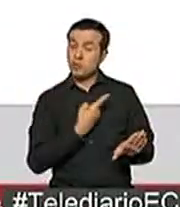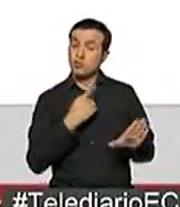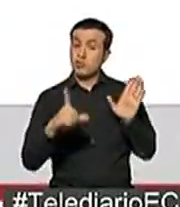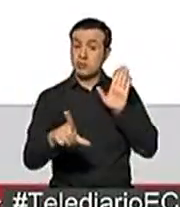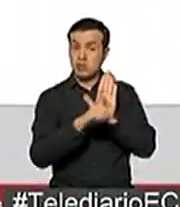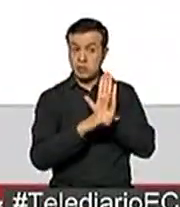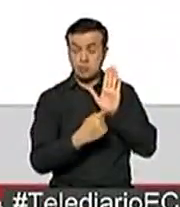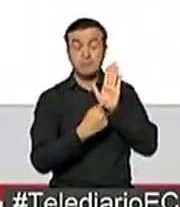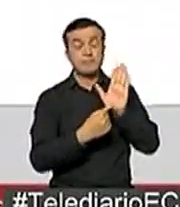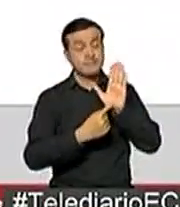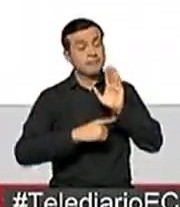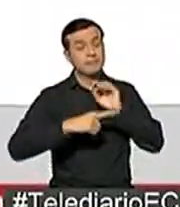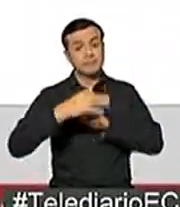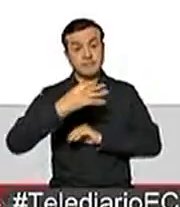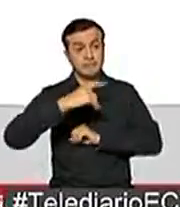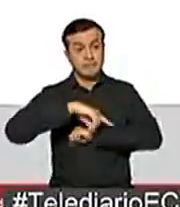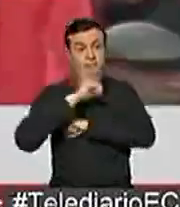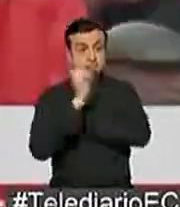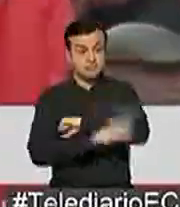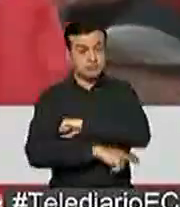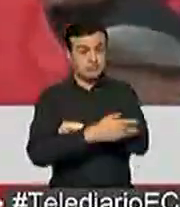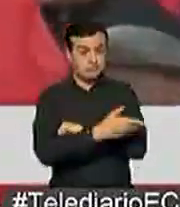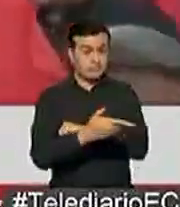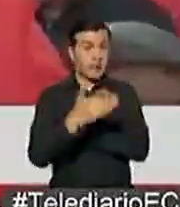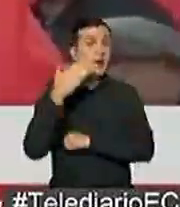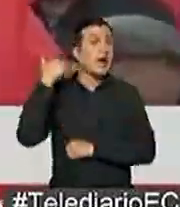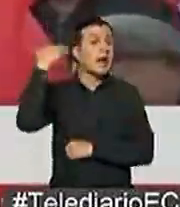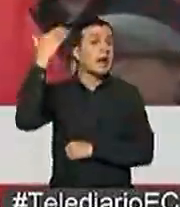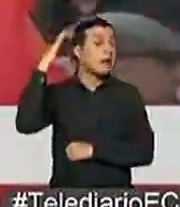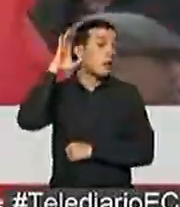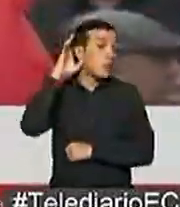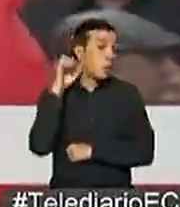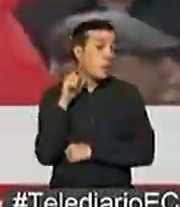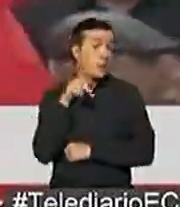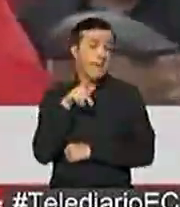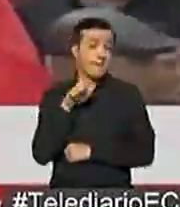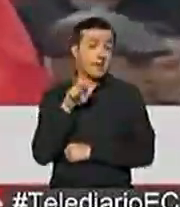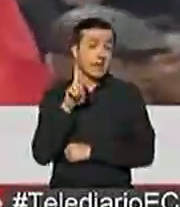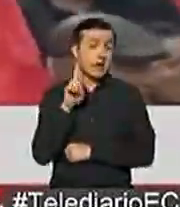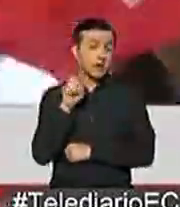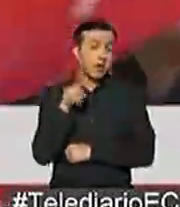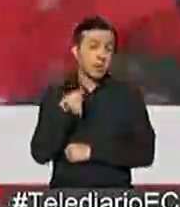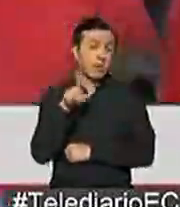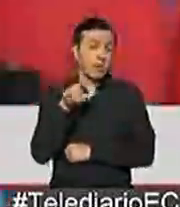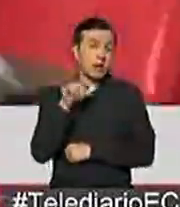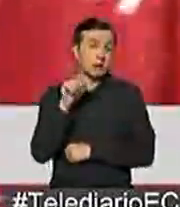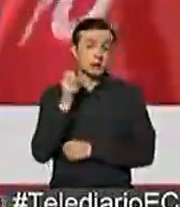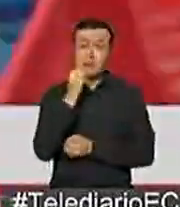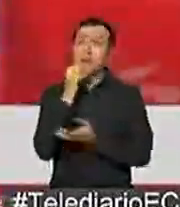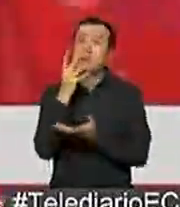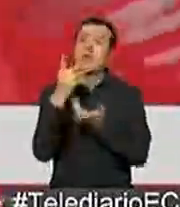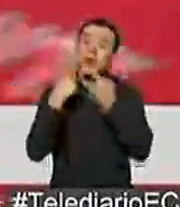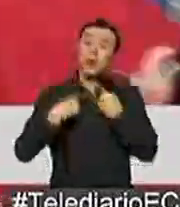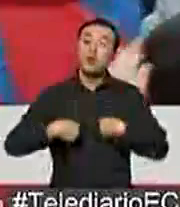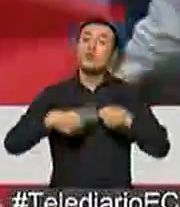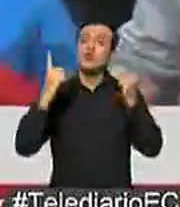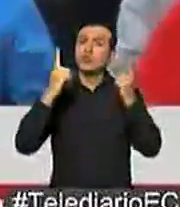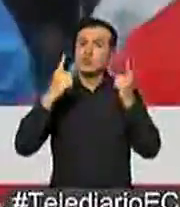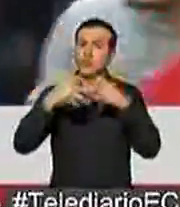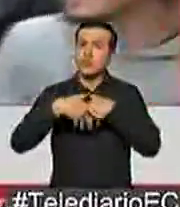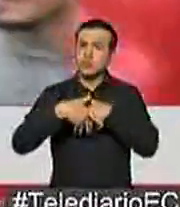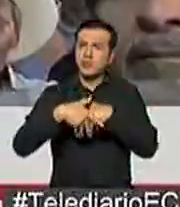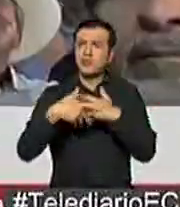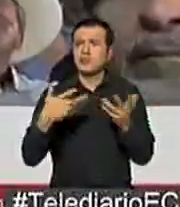ley en la mano haremos respetar el alcalde de cuenca pedro palacios también se pronunció sobre el anuncio de la movilización